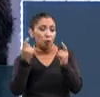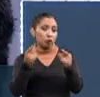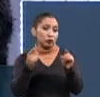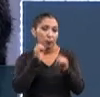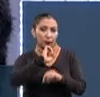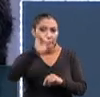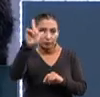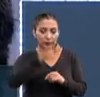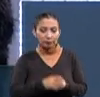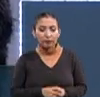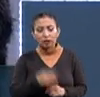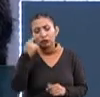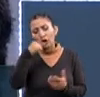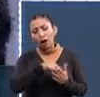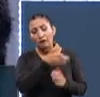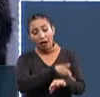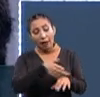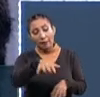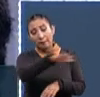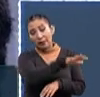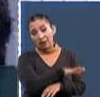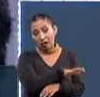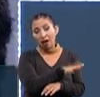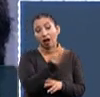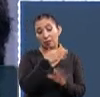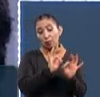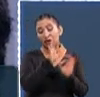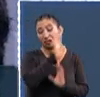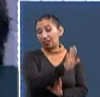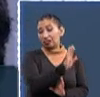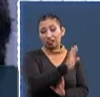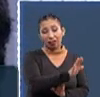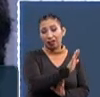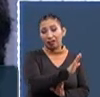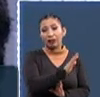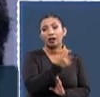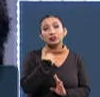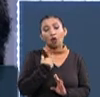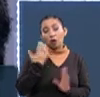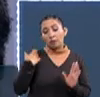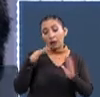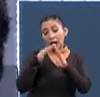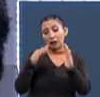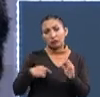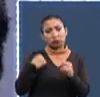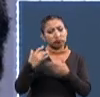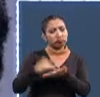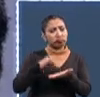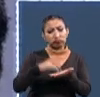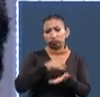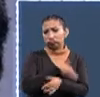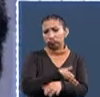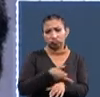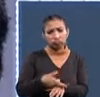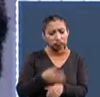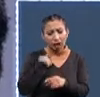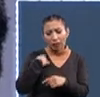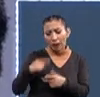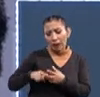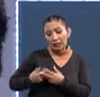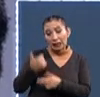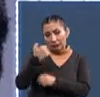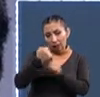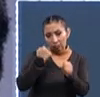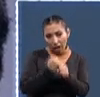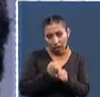músico profesional. Claro. Yo creo que la familia juega un papel muy importante en eso. En mi caso, yo tuve mucho apoyo de mi familia desde que comencé